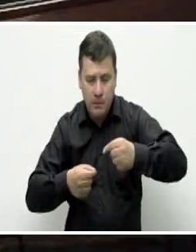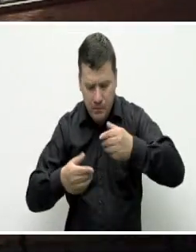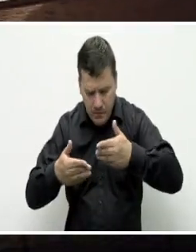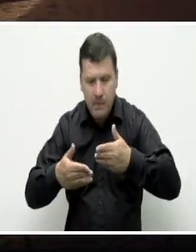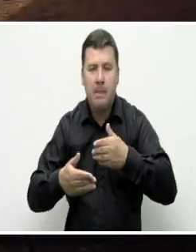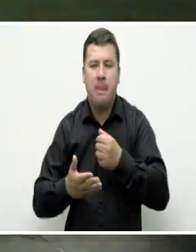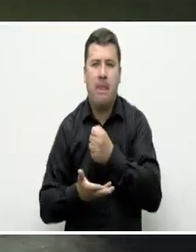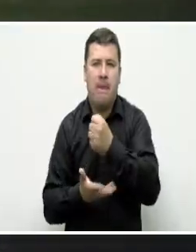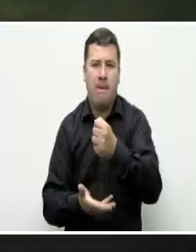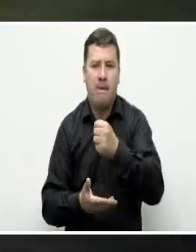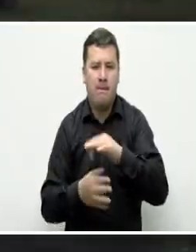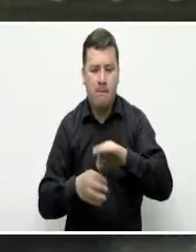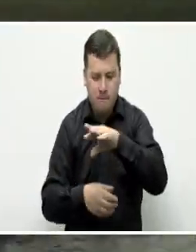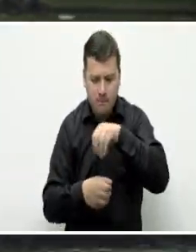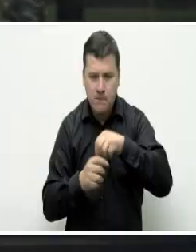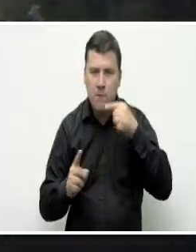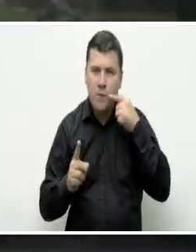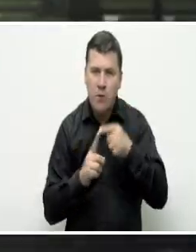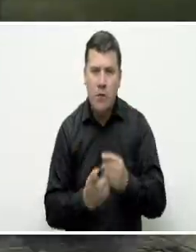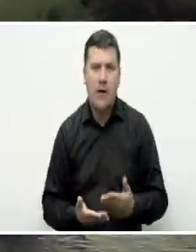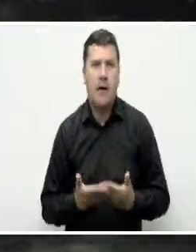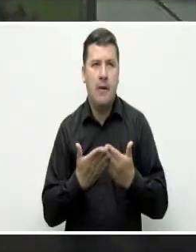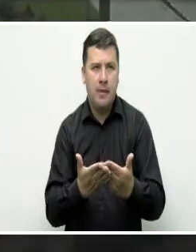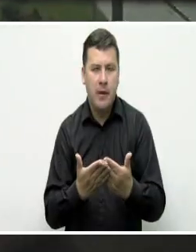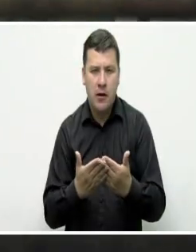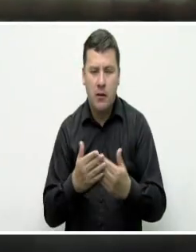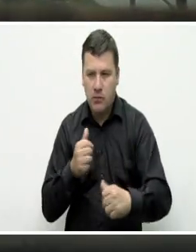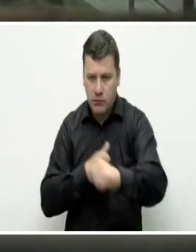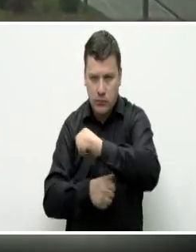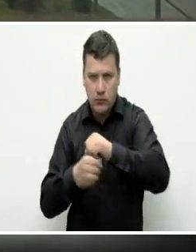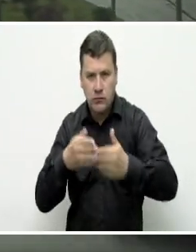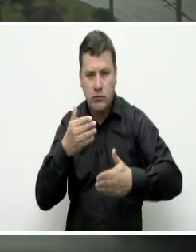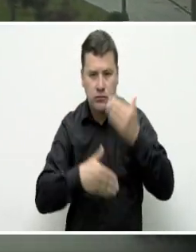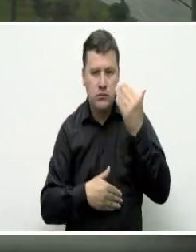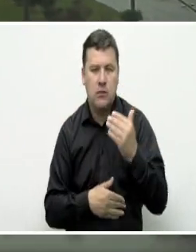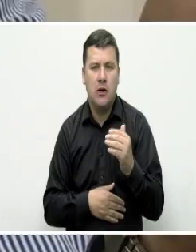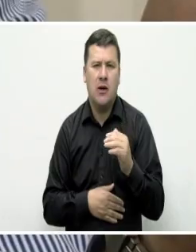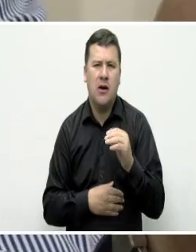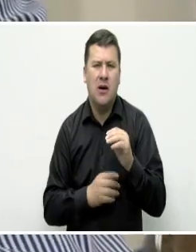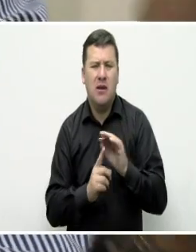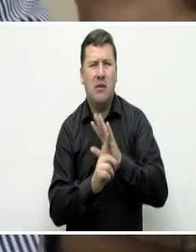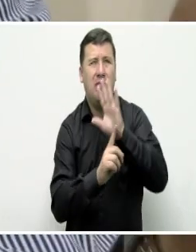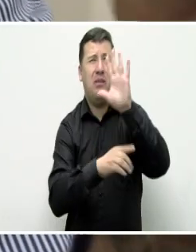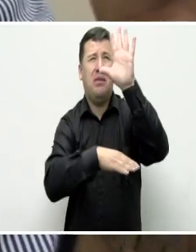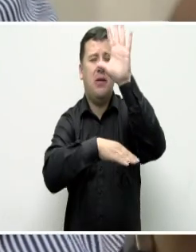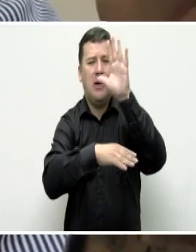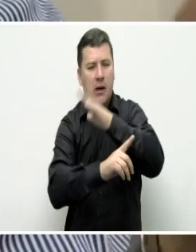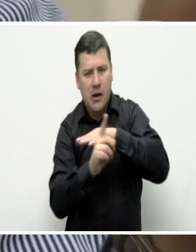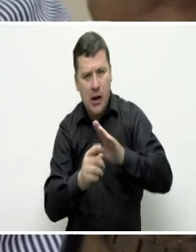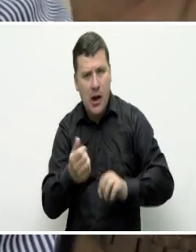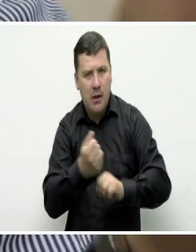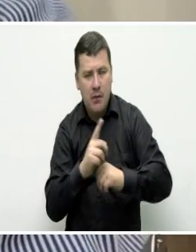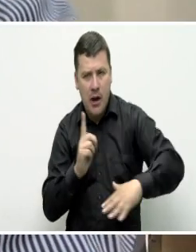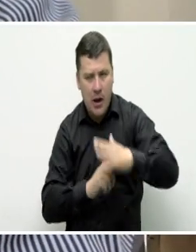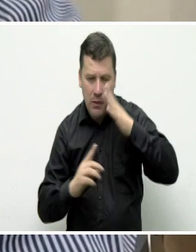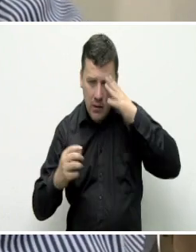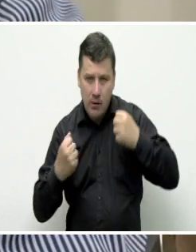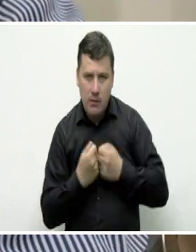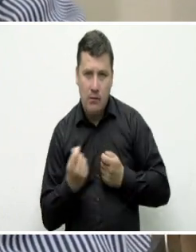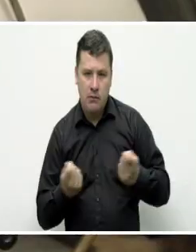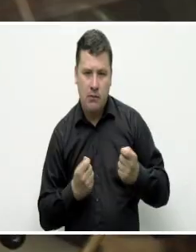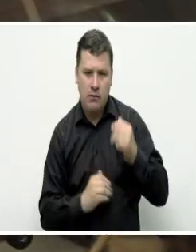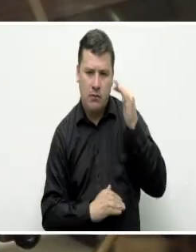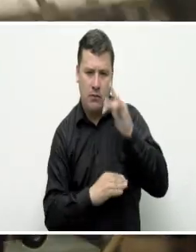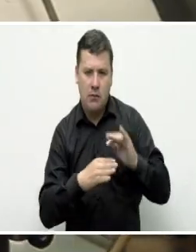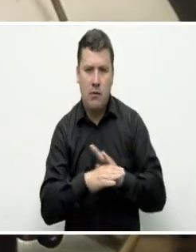adelantó además gestiones internas para contribuir con la compensación de emisiones de CO2 al medio ambiente, a través de una estrategia para reducir